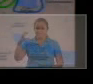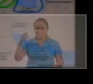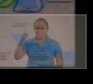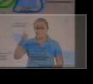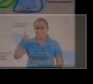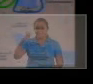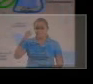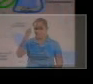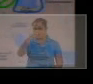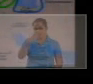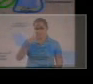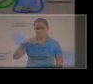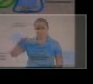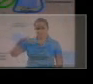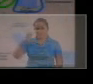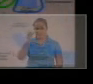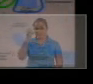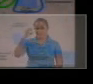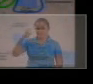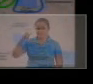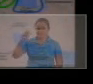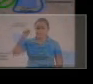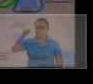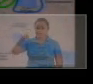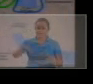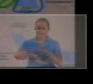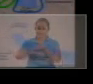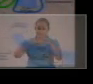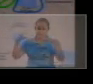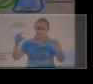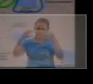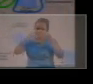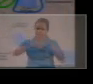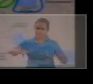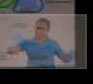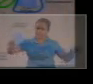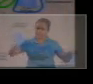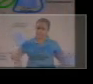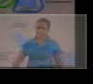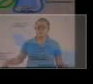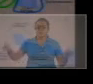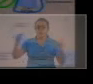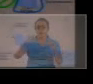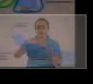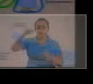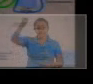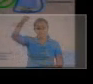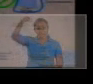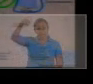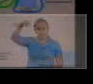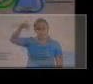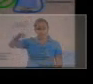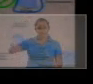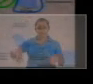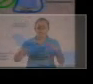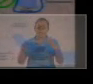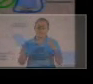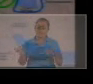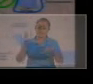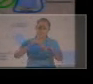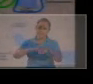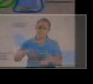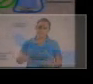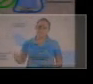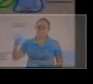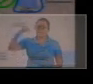Entonces, ¿qué sucede? De allí se fueron extendiendo ellos hacia el norte. Y entonces, más al